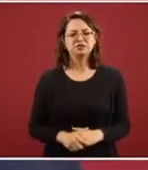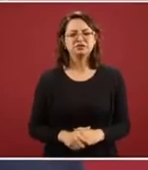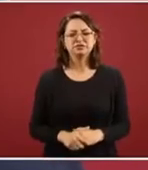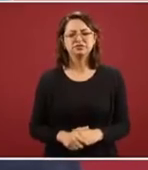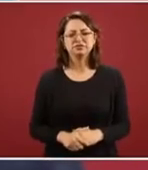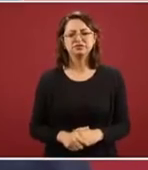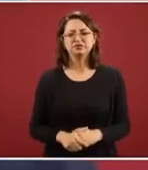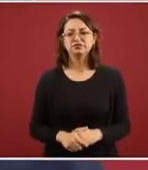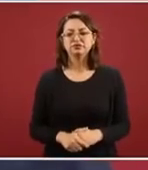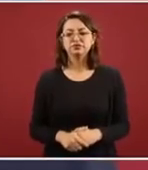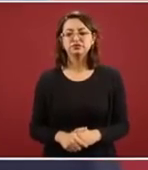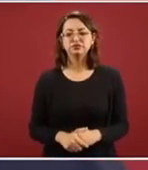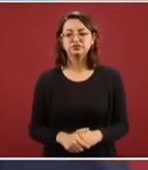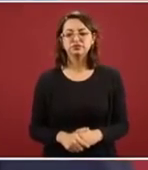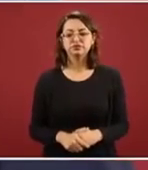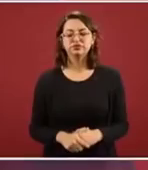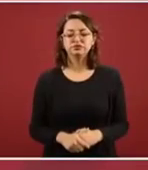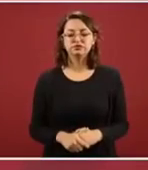un juicio.